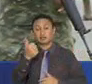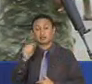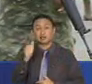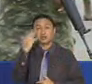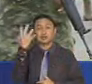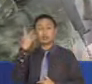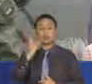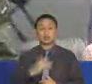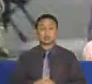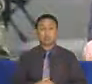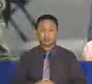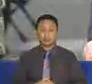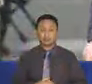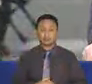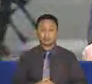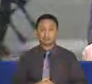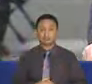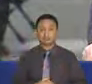días